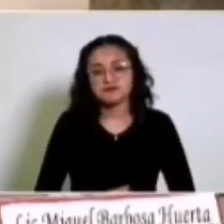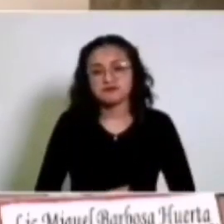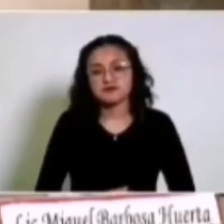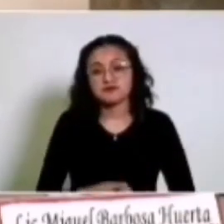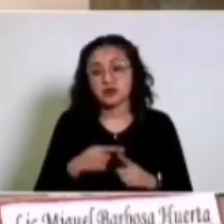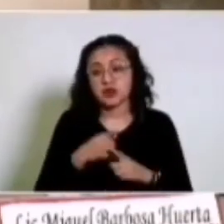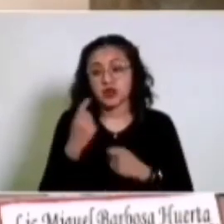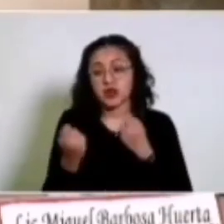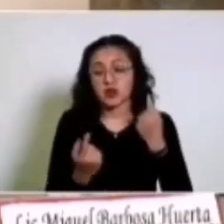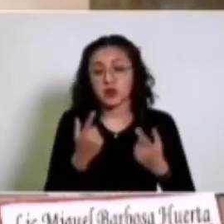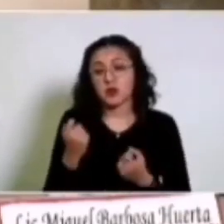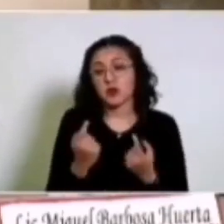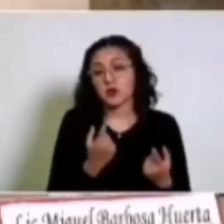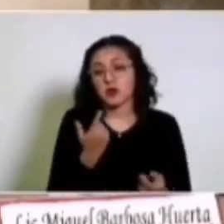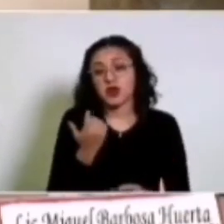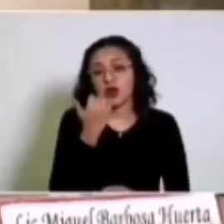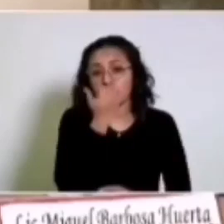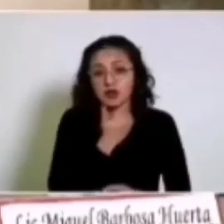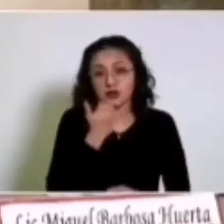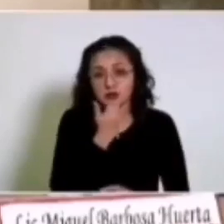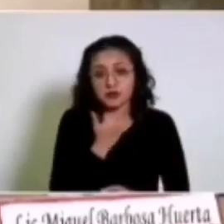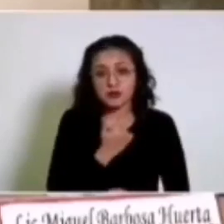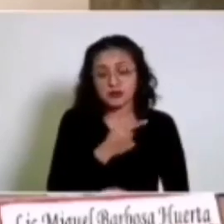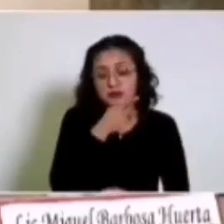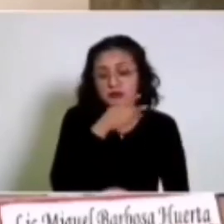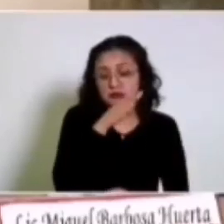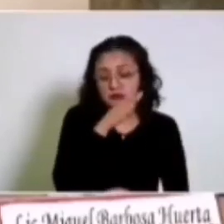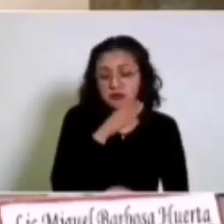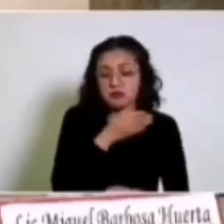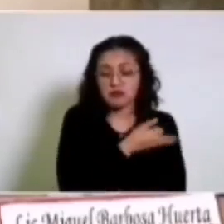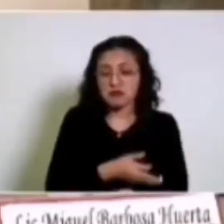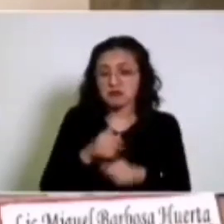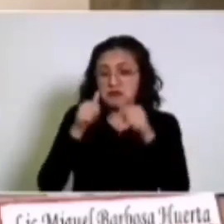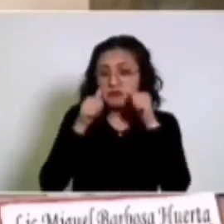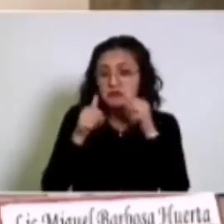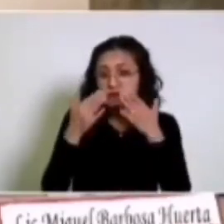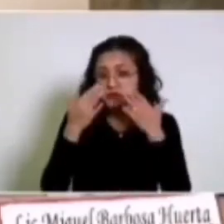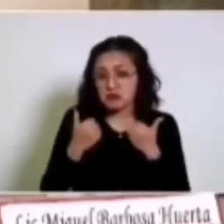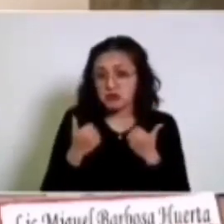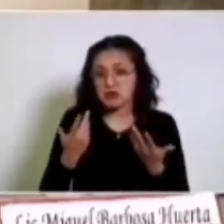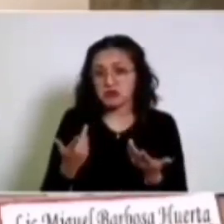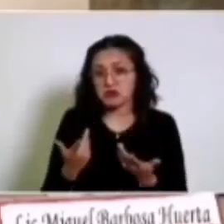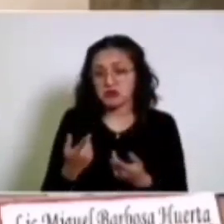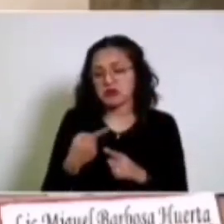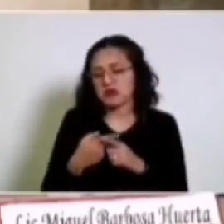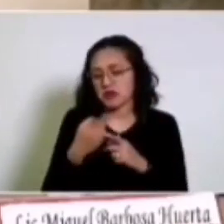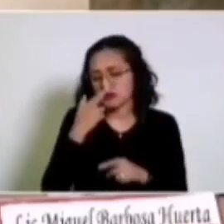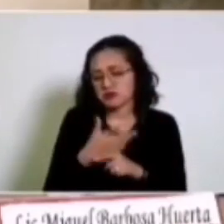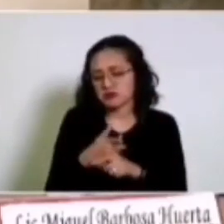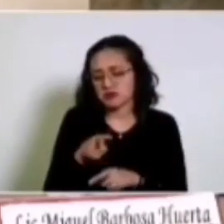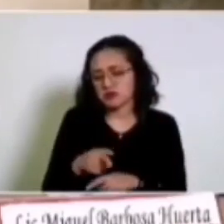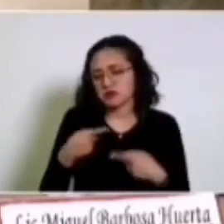de alumnos, de padres de familia, de tutores,